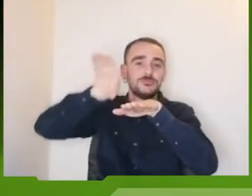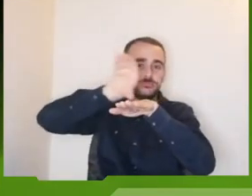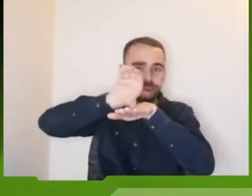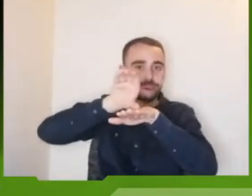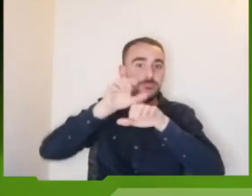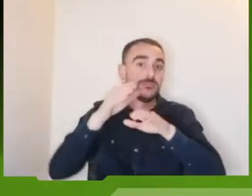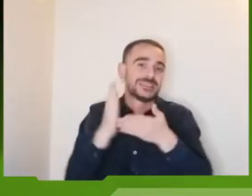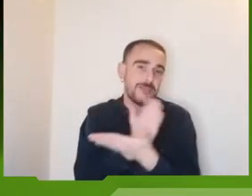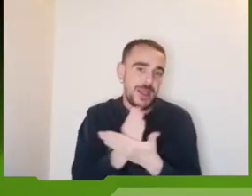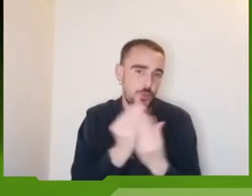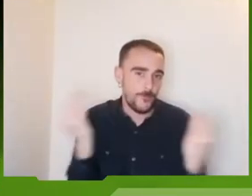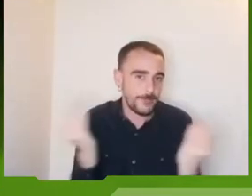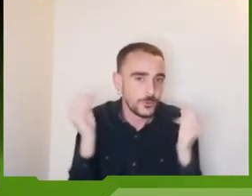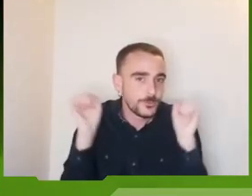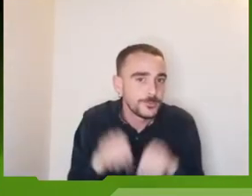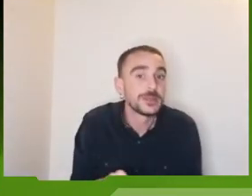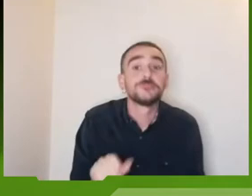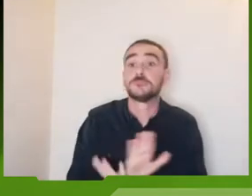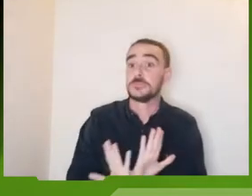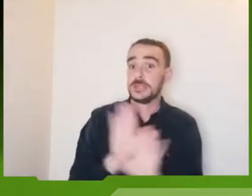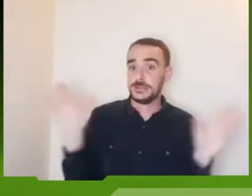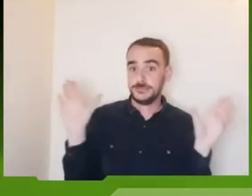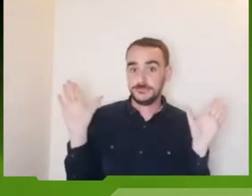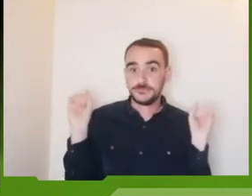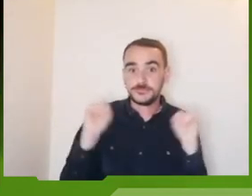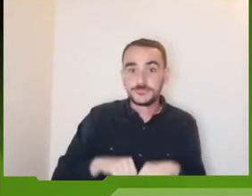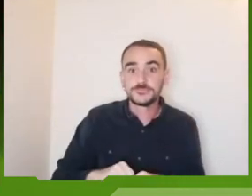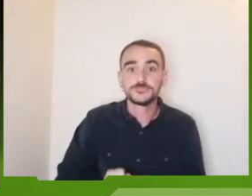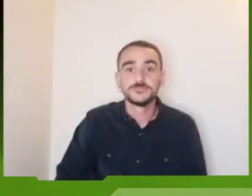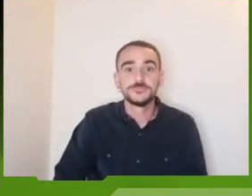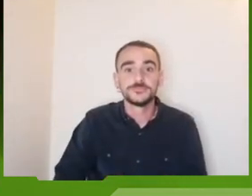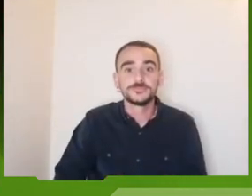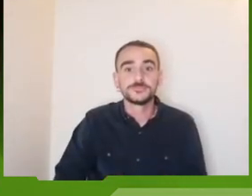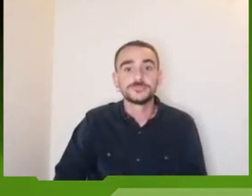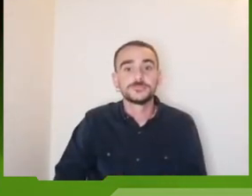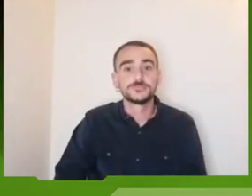Nada, hasta aquí, lo dejamos.